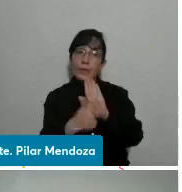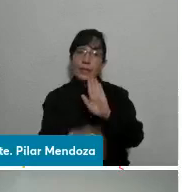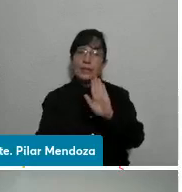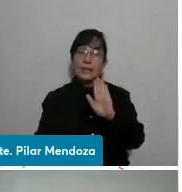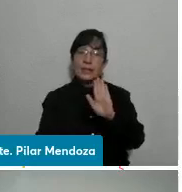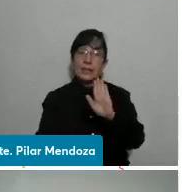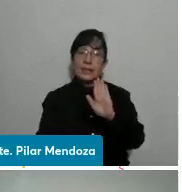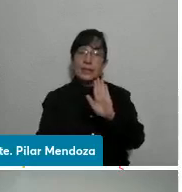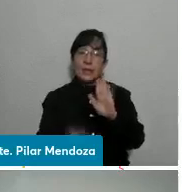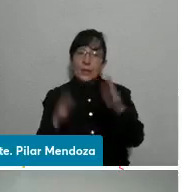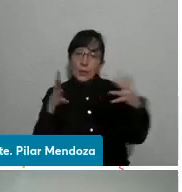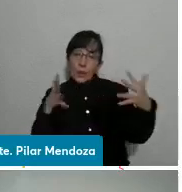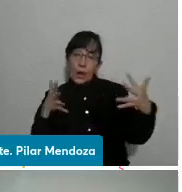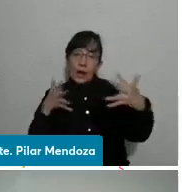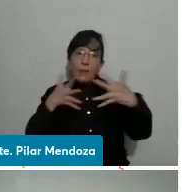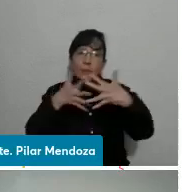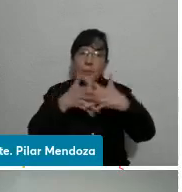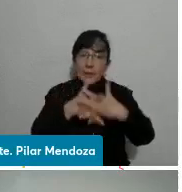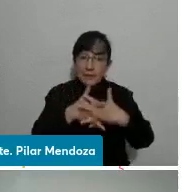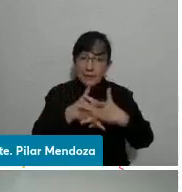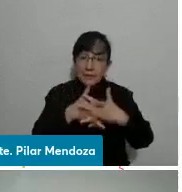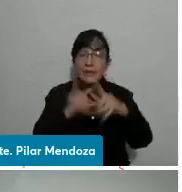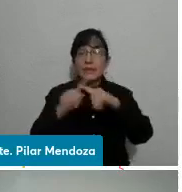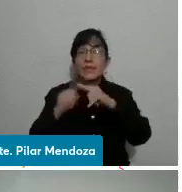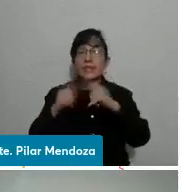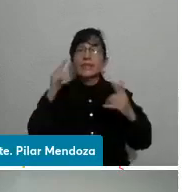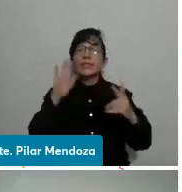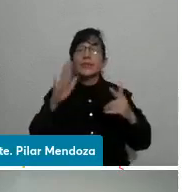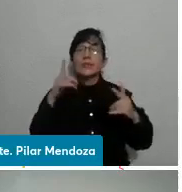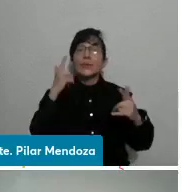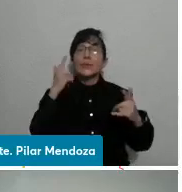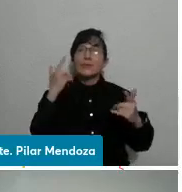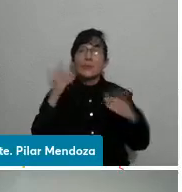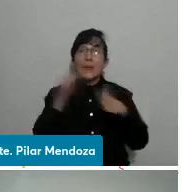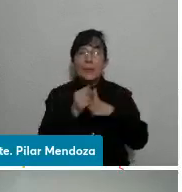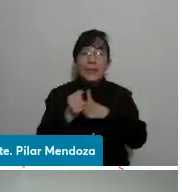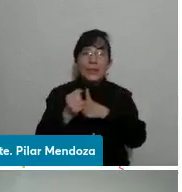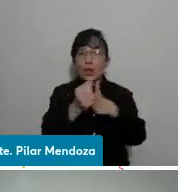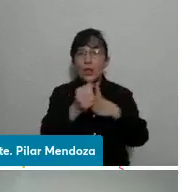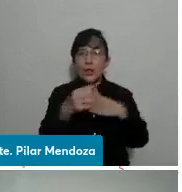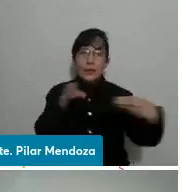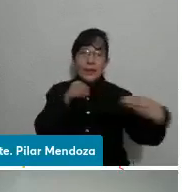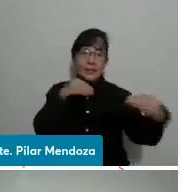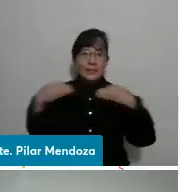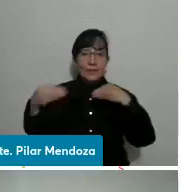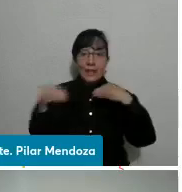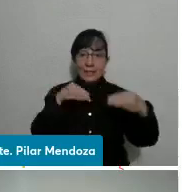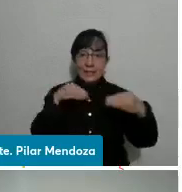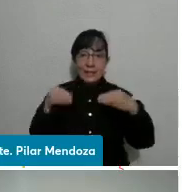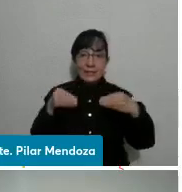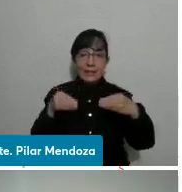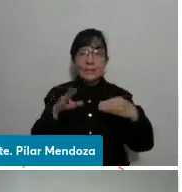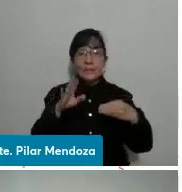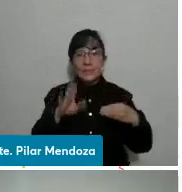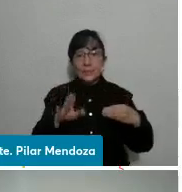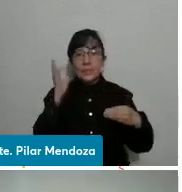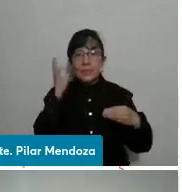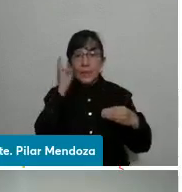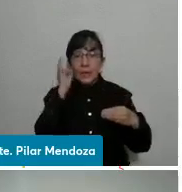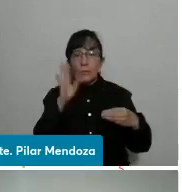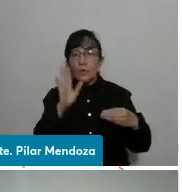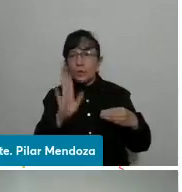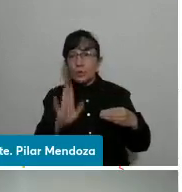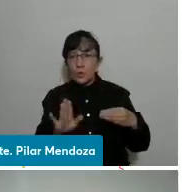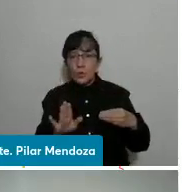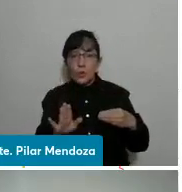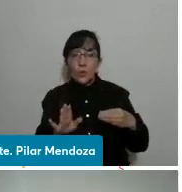digamos, la articulación con metodologías flexibles, como, pues, digamos, en el caso de la experiencia de